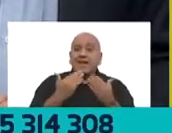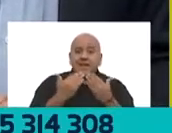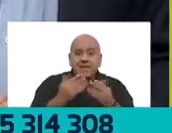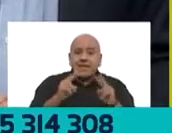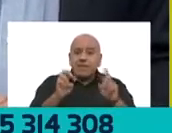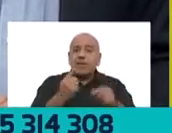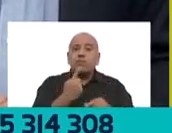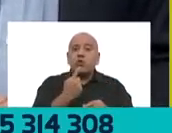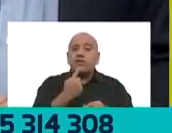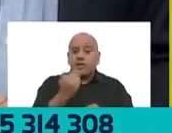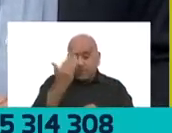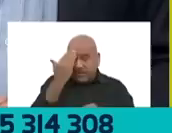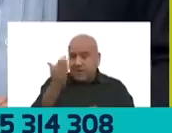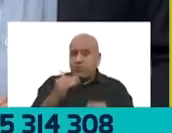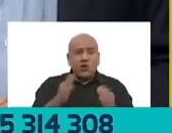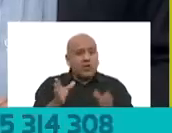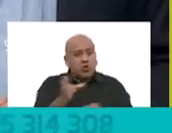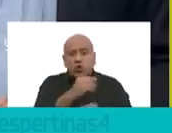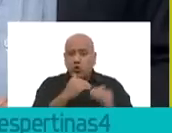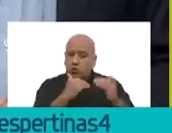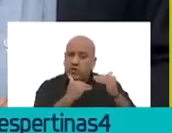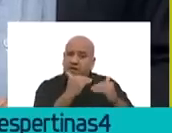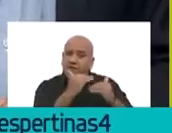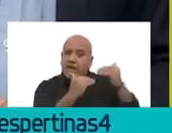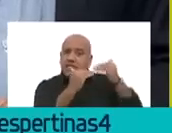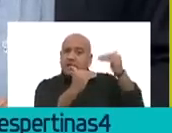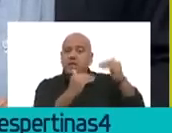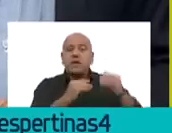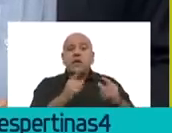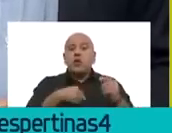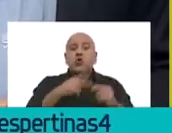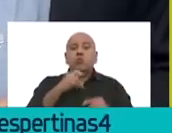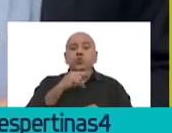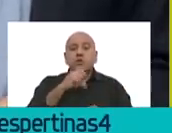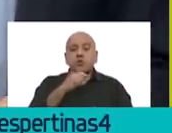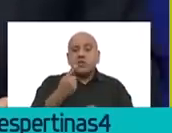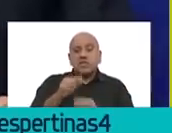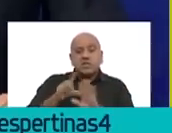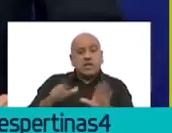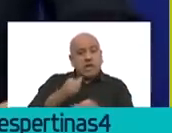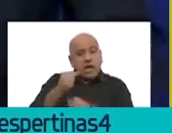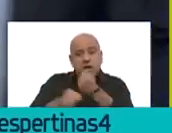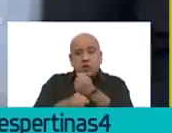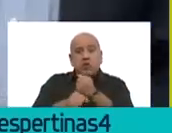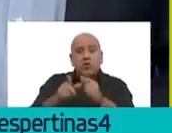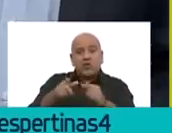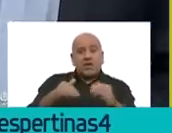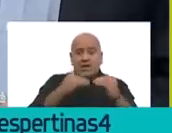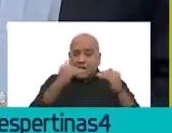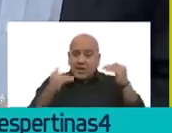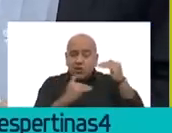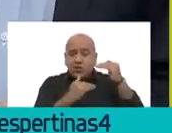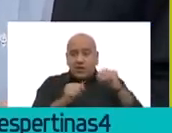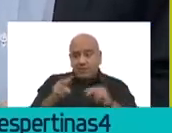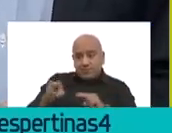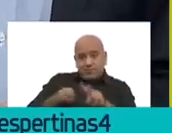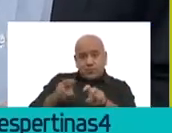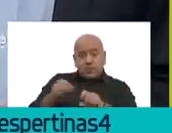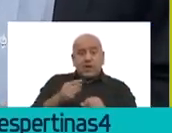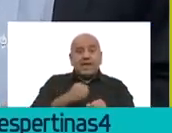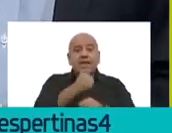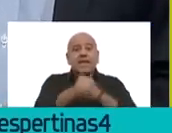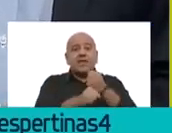si bien ido diferente de mayo sobre el final no no no en un tono y